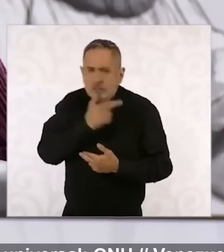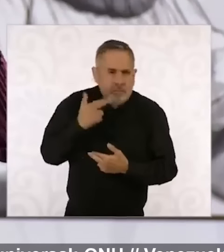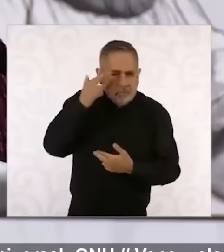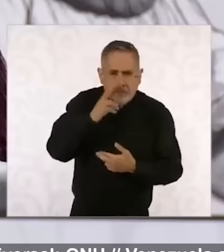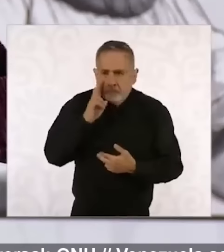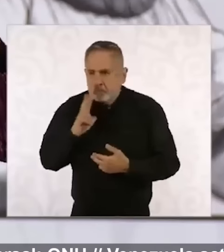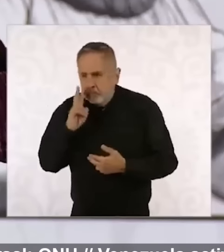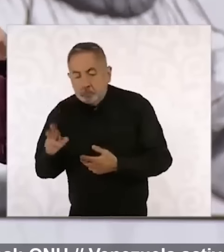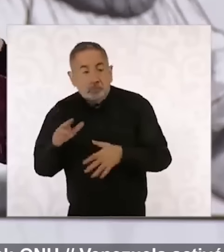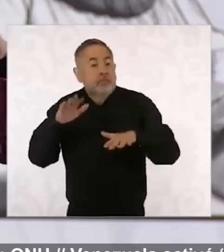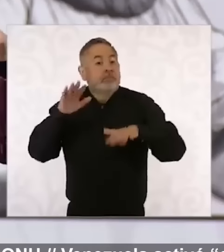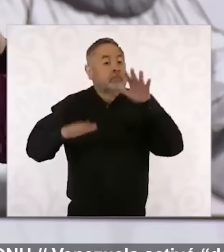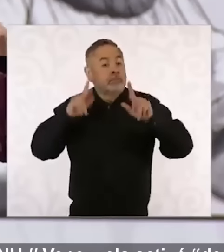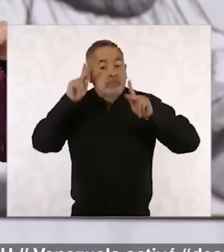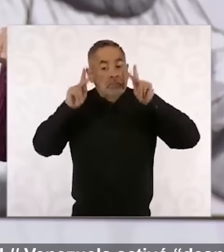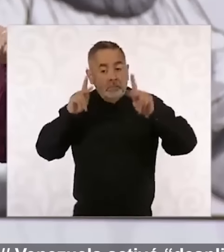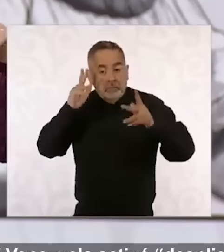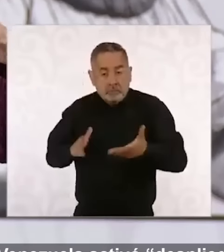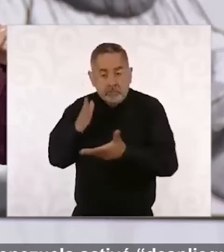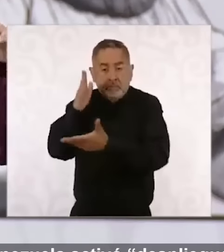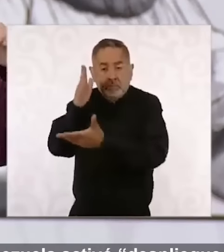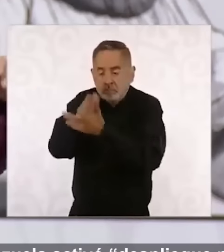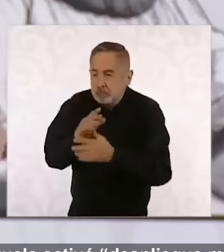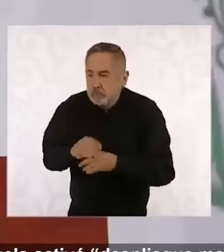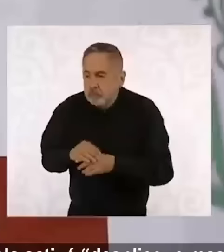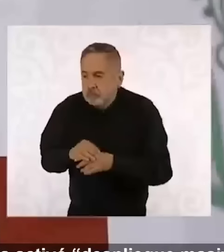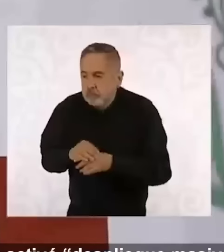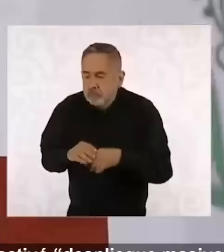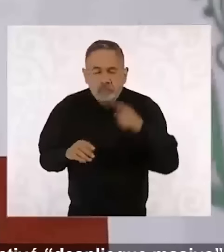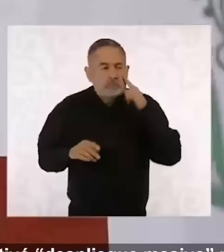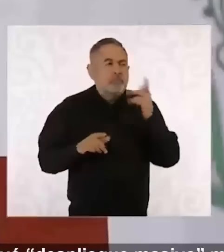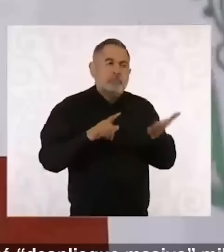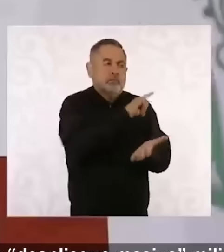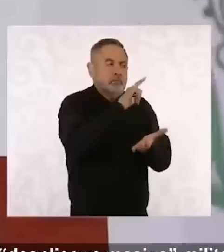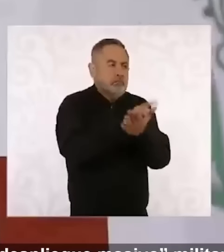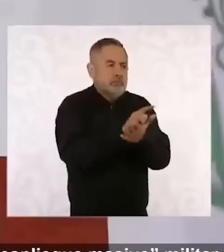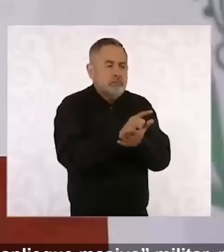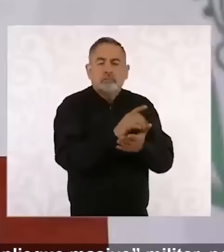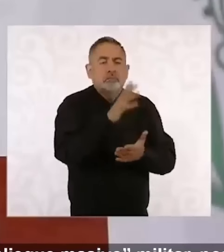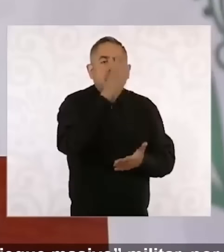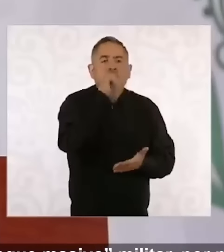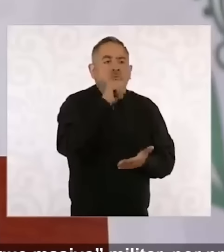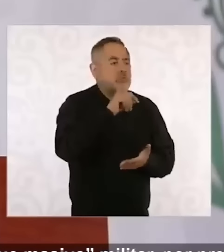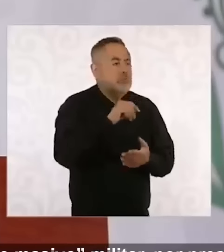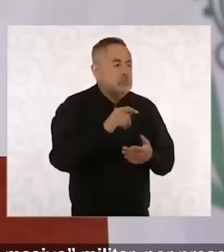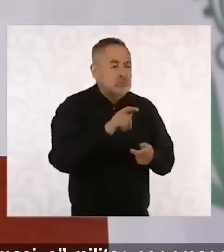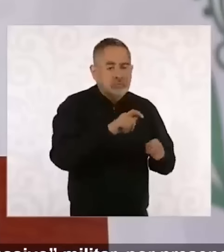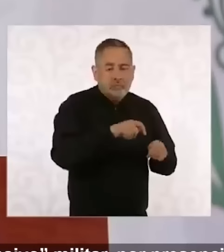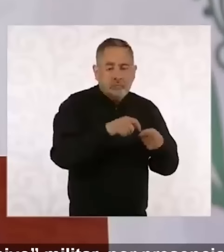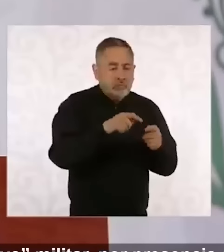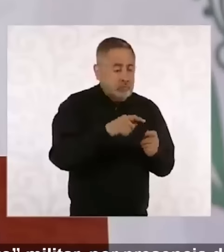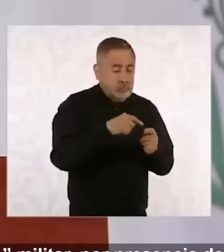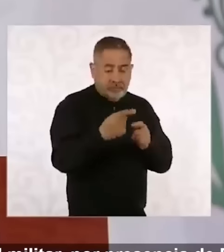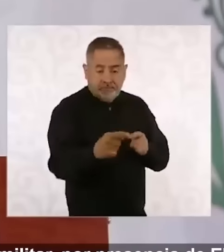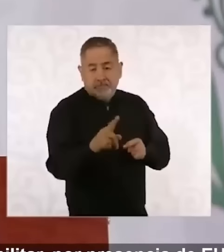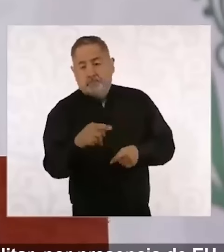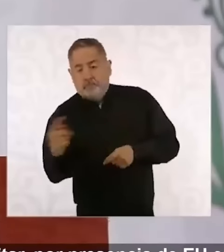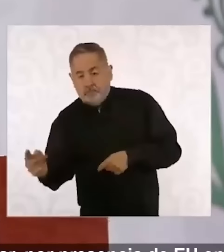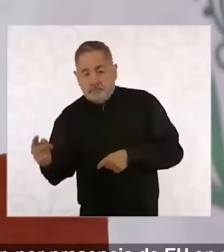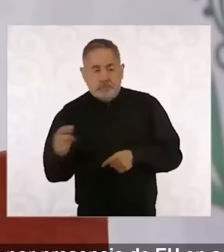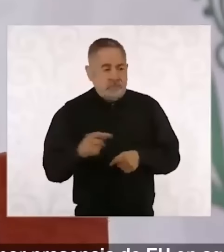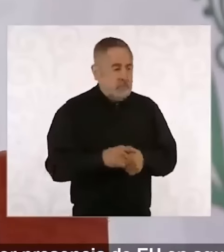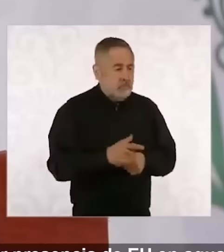Y hay visitas que tienen que ver también con la revisión de la ley del outsourcing, de que no se esté contratando a las